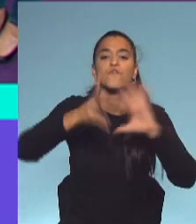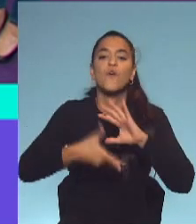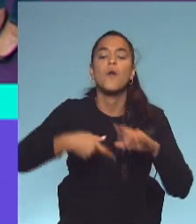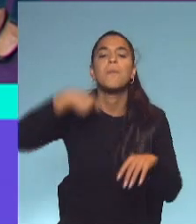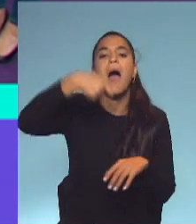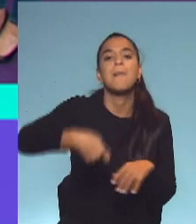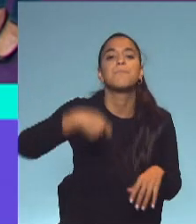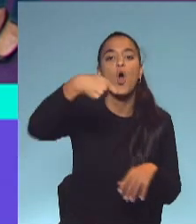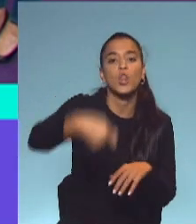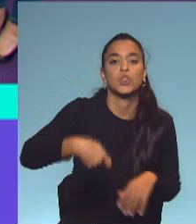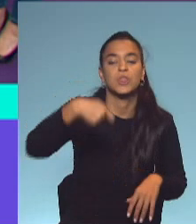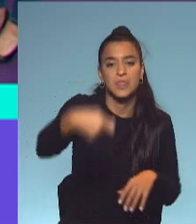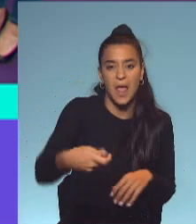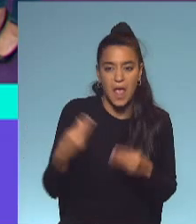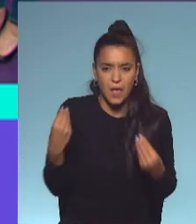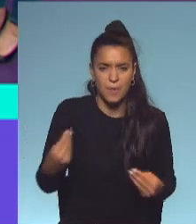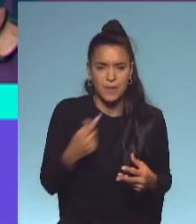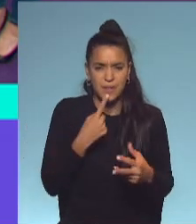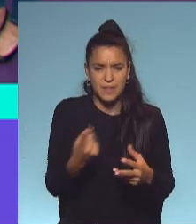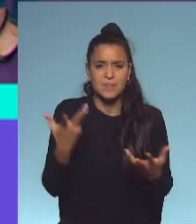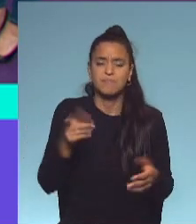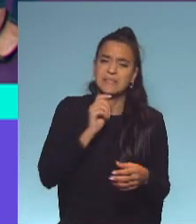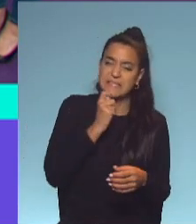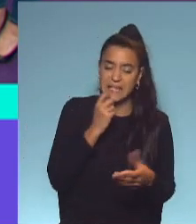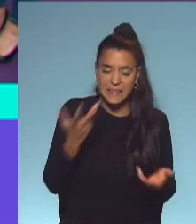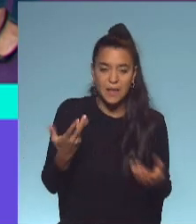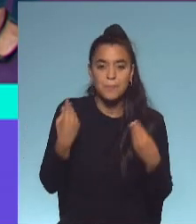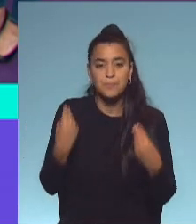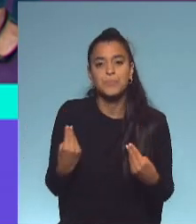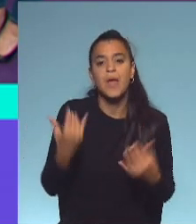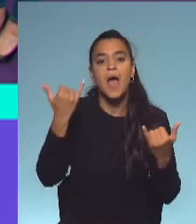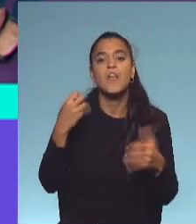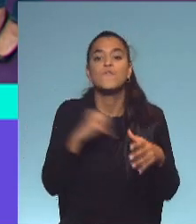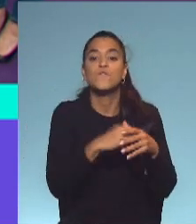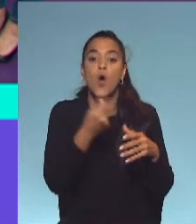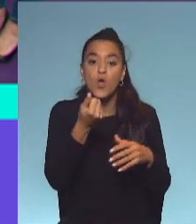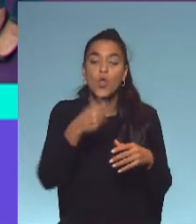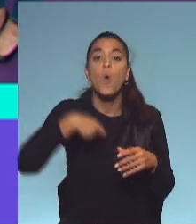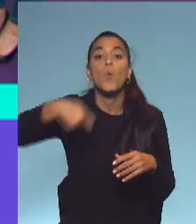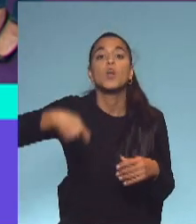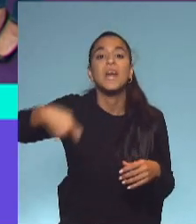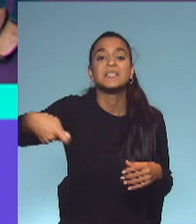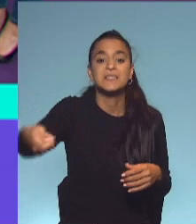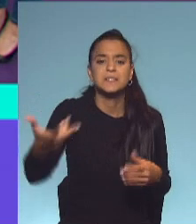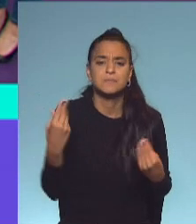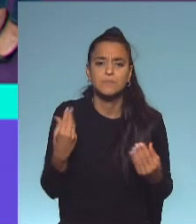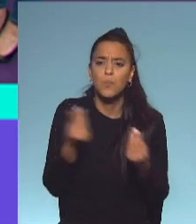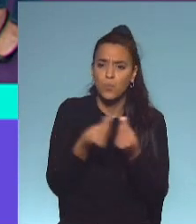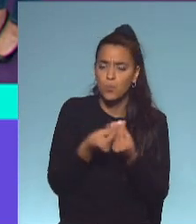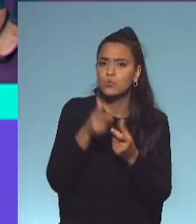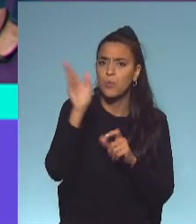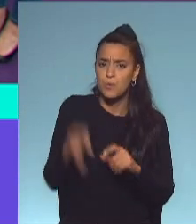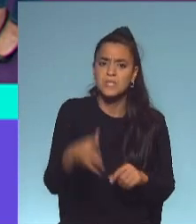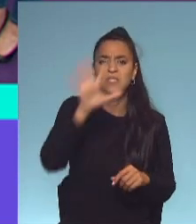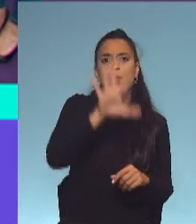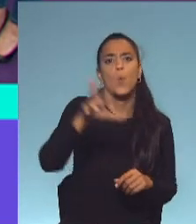aporte extraordinario. ¿Por qué decimos esto? Vamos de chiste. Hay fondos que iban a ingresar en cuotas y fue mucho el porcentaje. Mira,